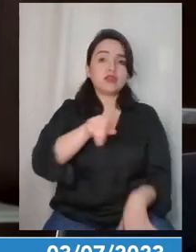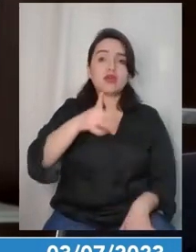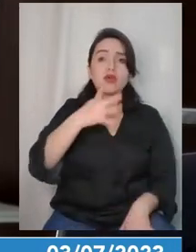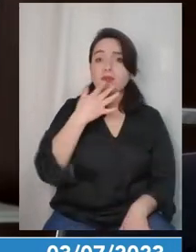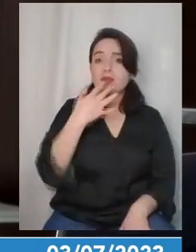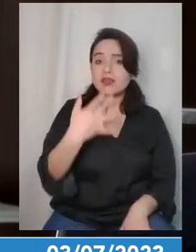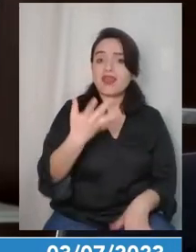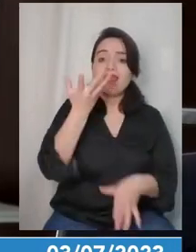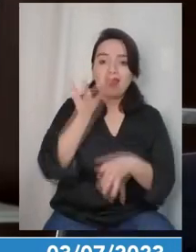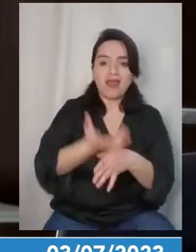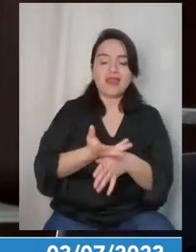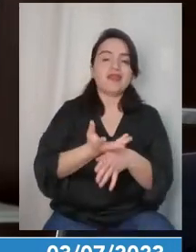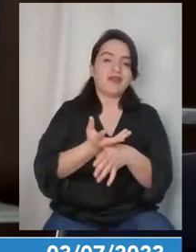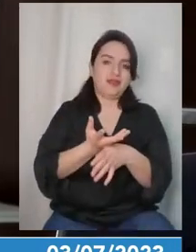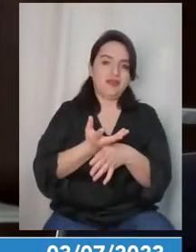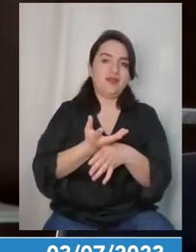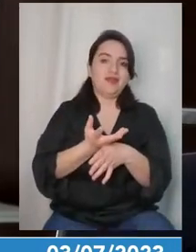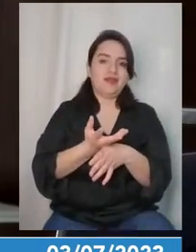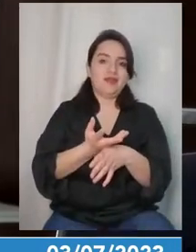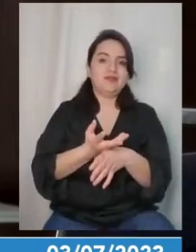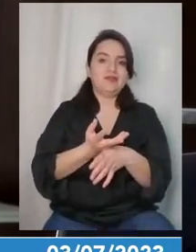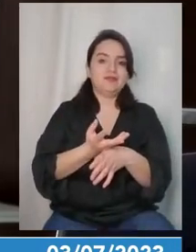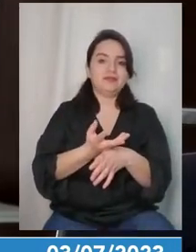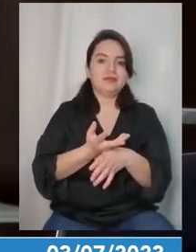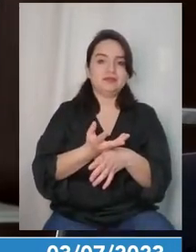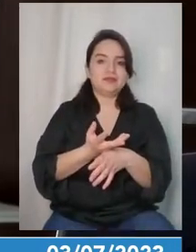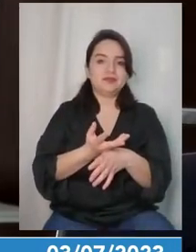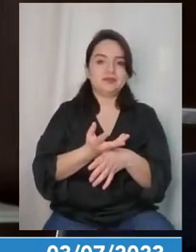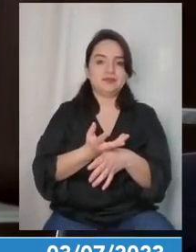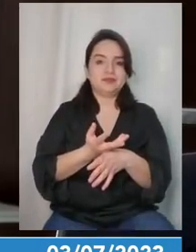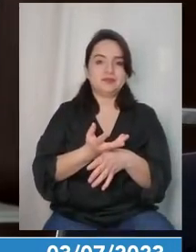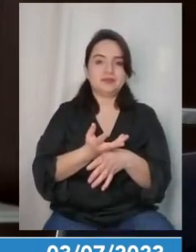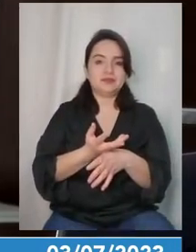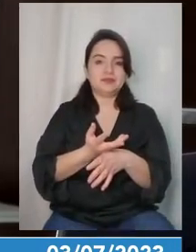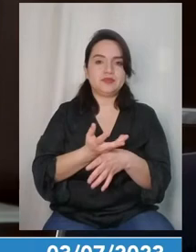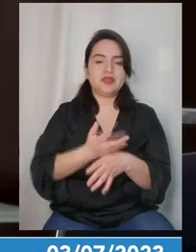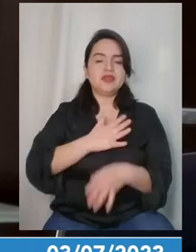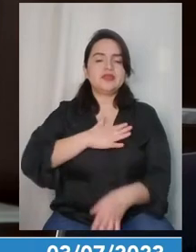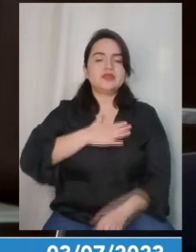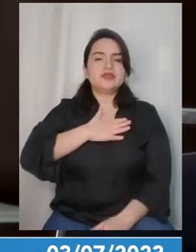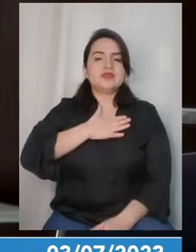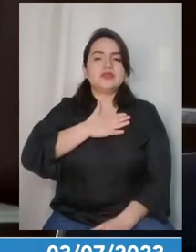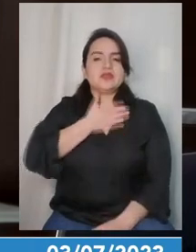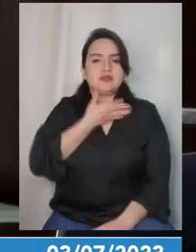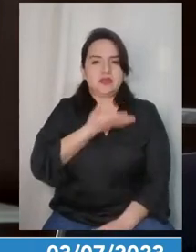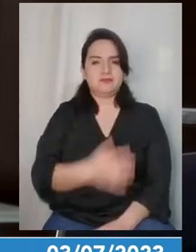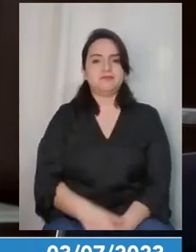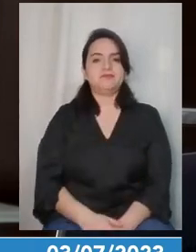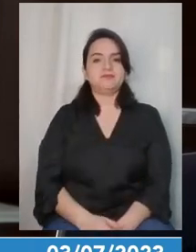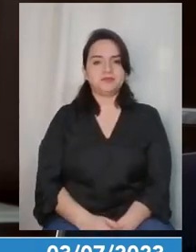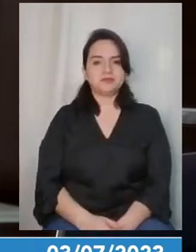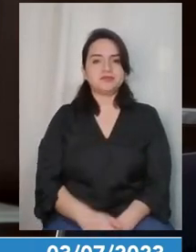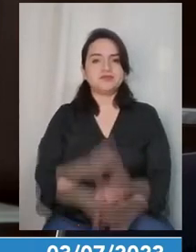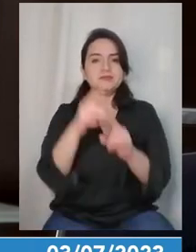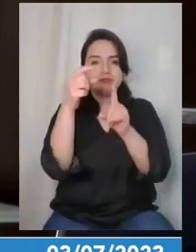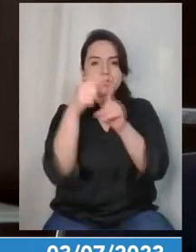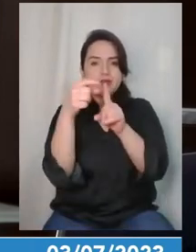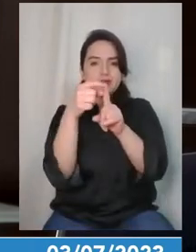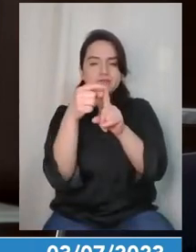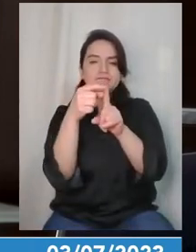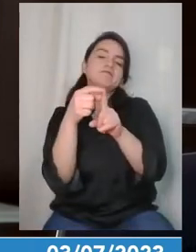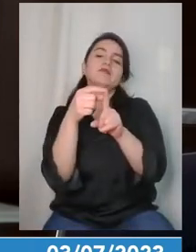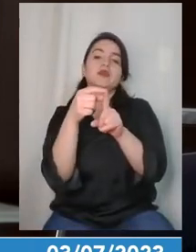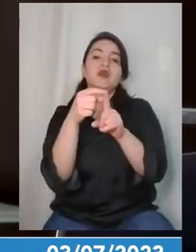el componente de la sintiencia. Este es un concepto científico reconocido por el Colegio Médico Veterinario de